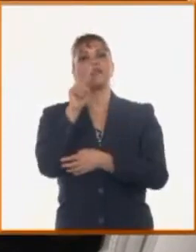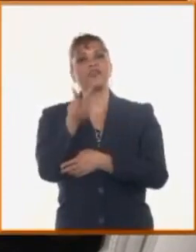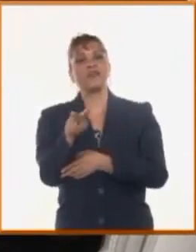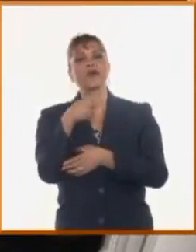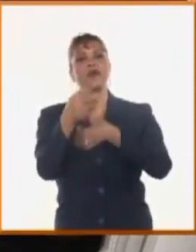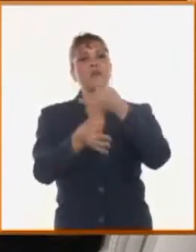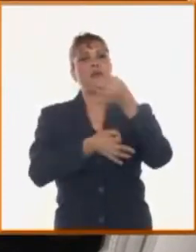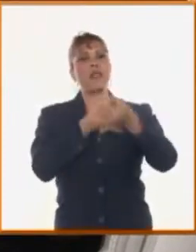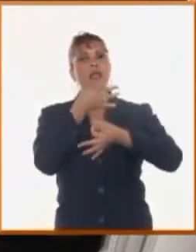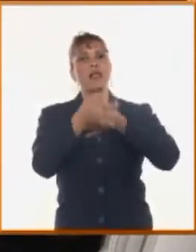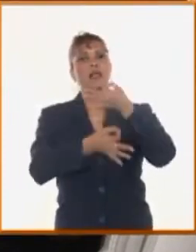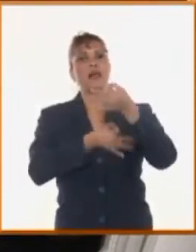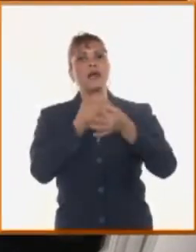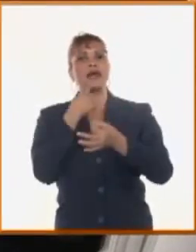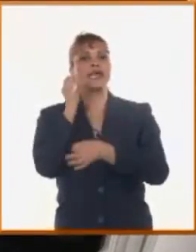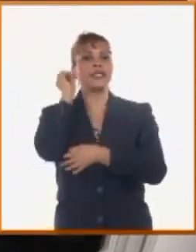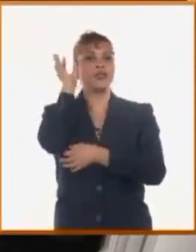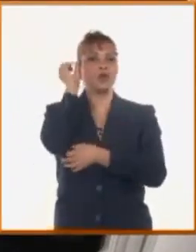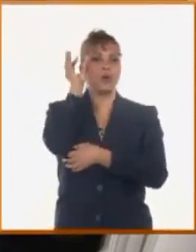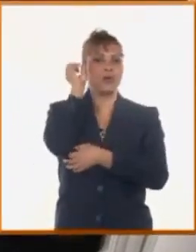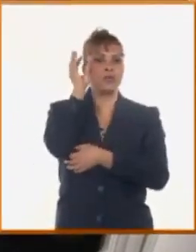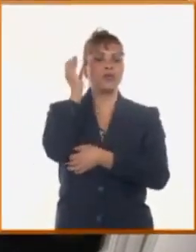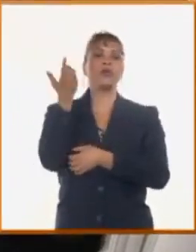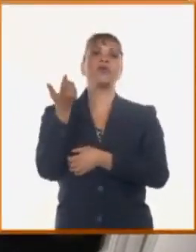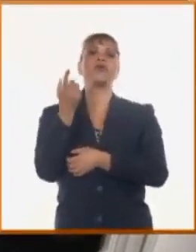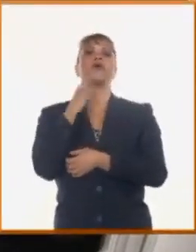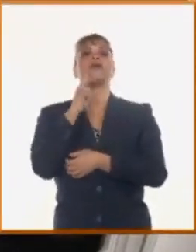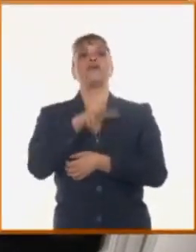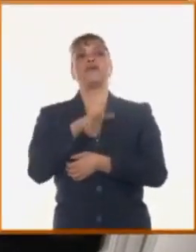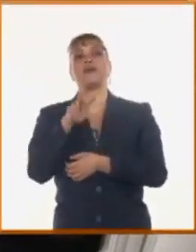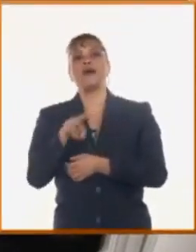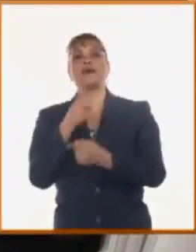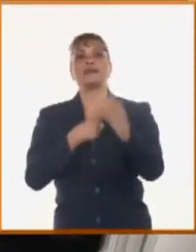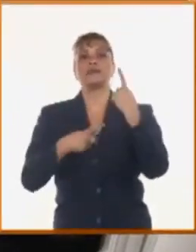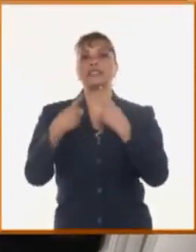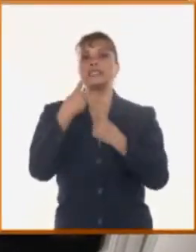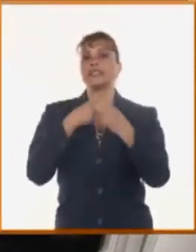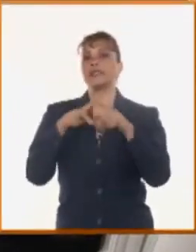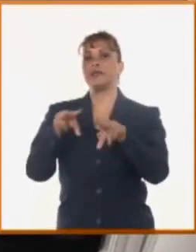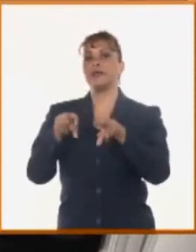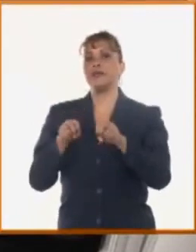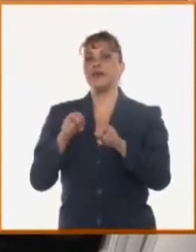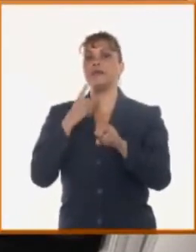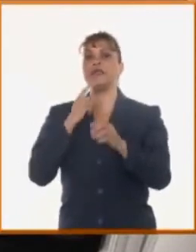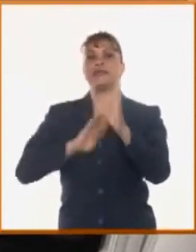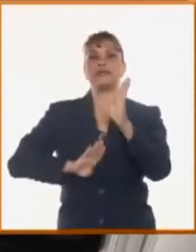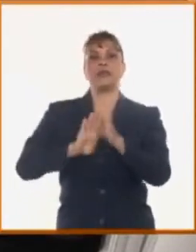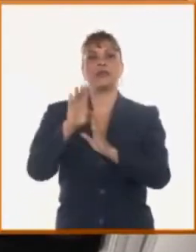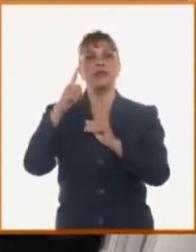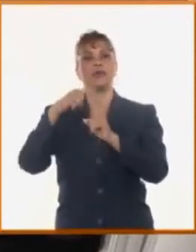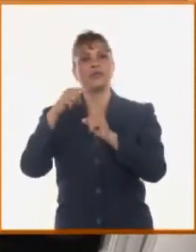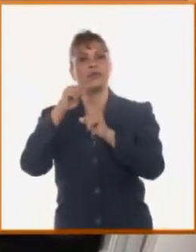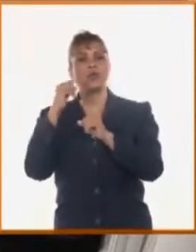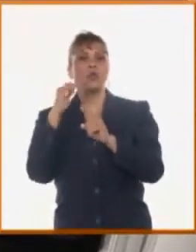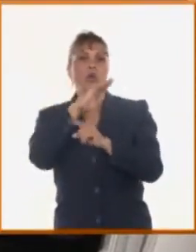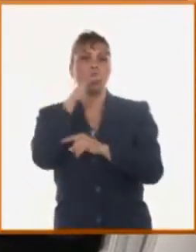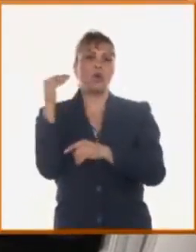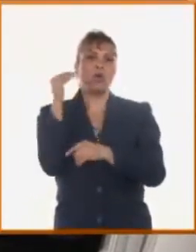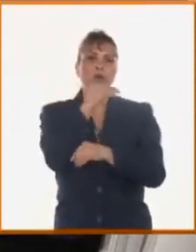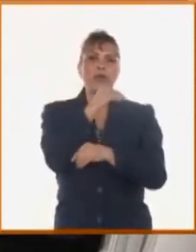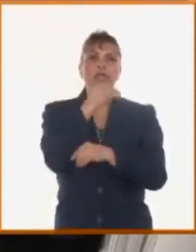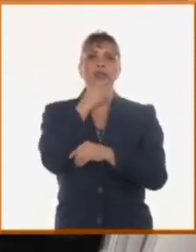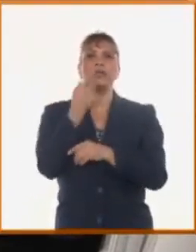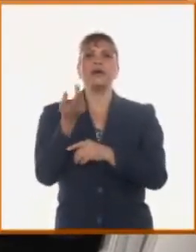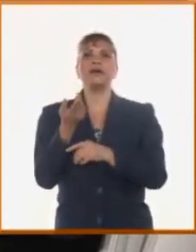acá de la innovación, de la búsqueda desde el desarrollo de estas tecnologías y de estos software, del